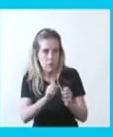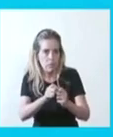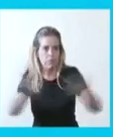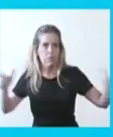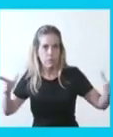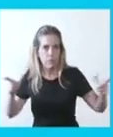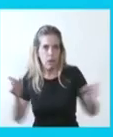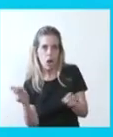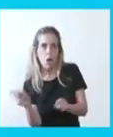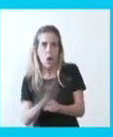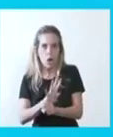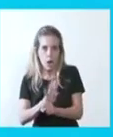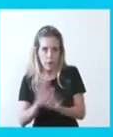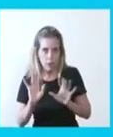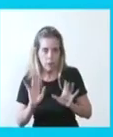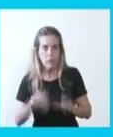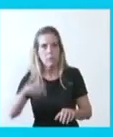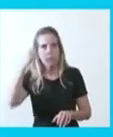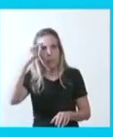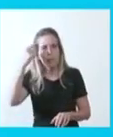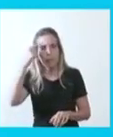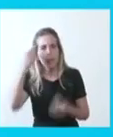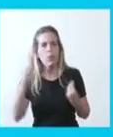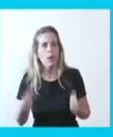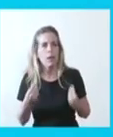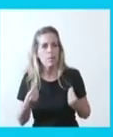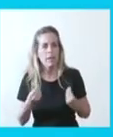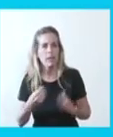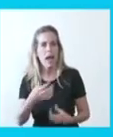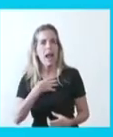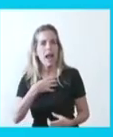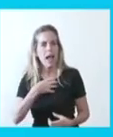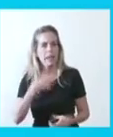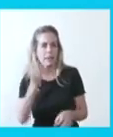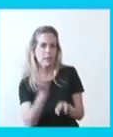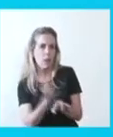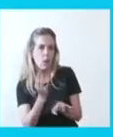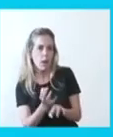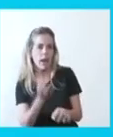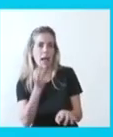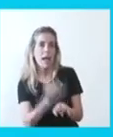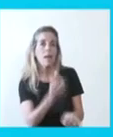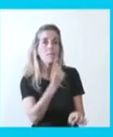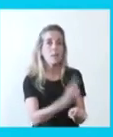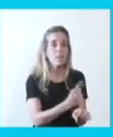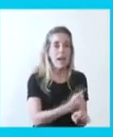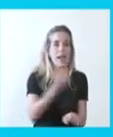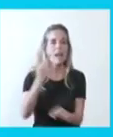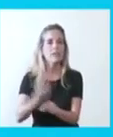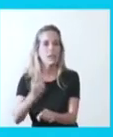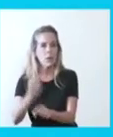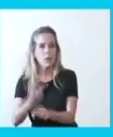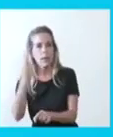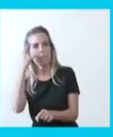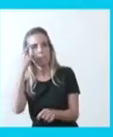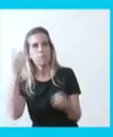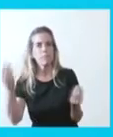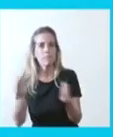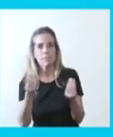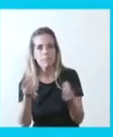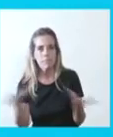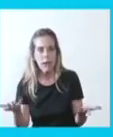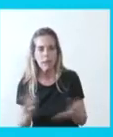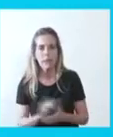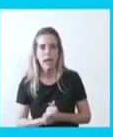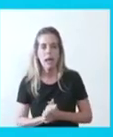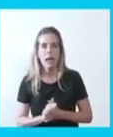entonces analizamos el caso de las clases de los alumnos de educación primaria y secundaria, con la idea